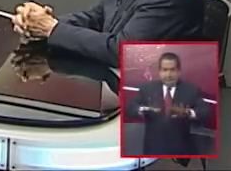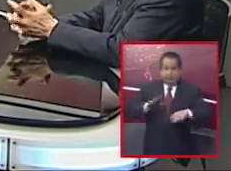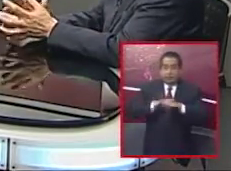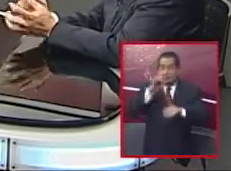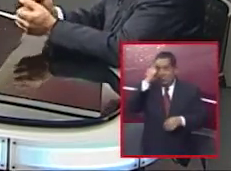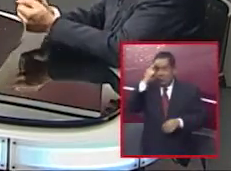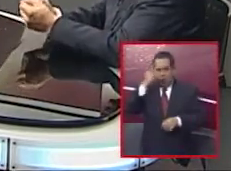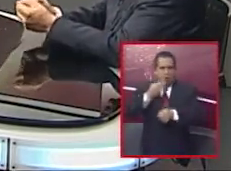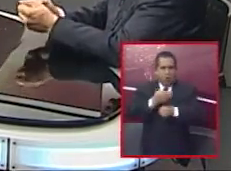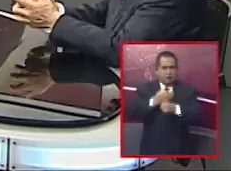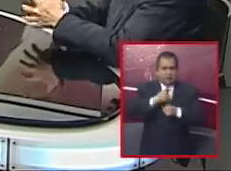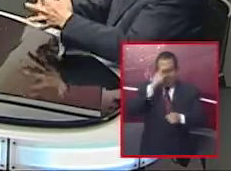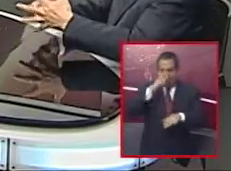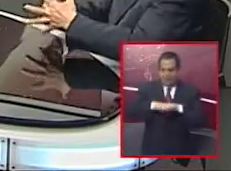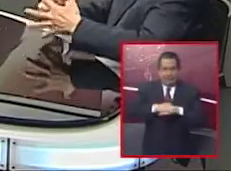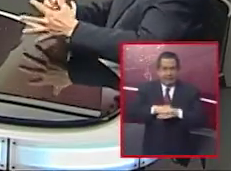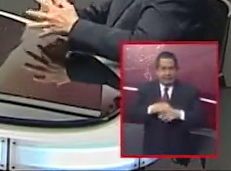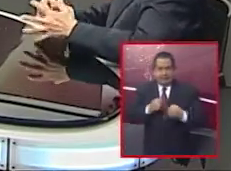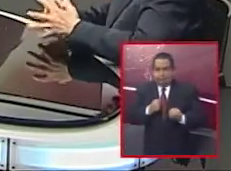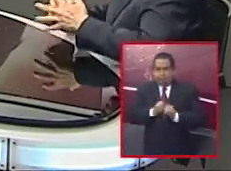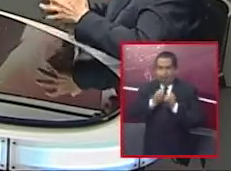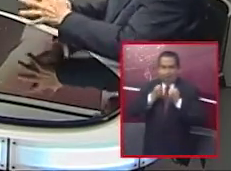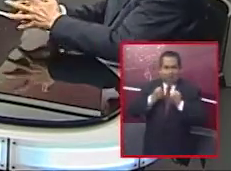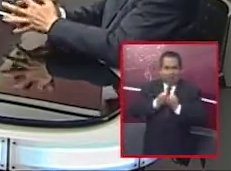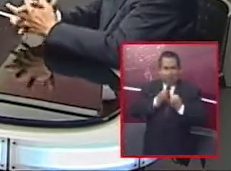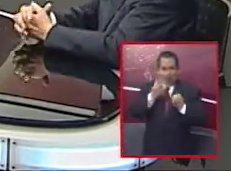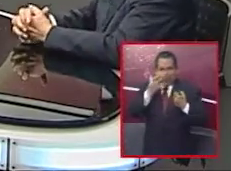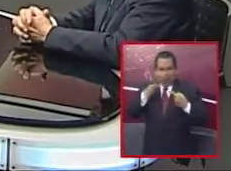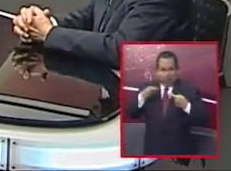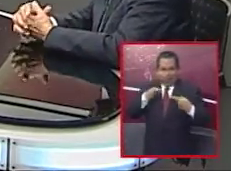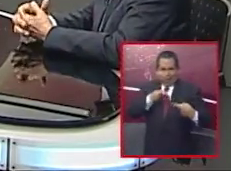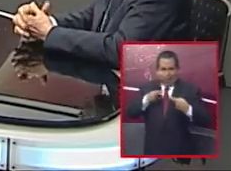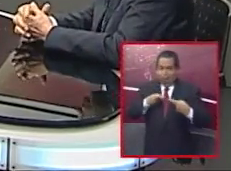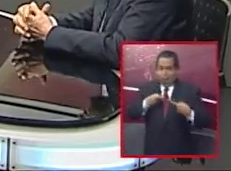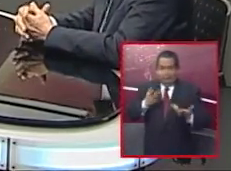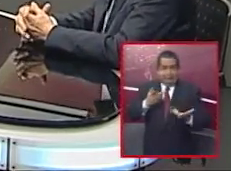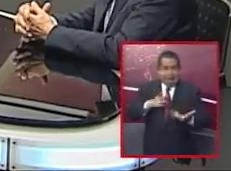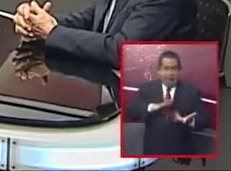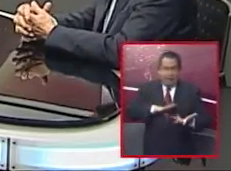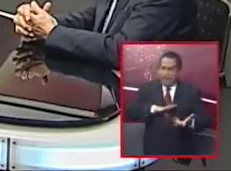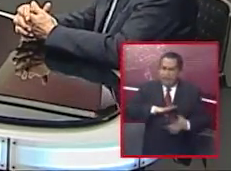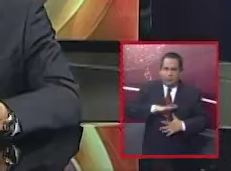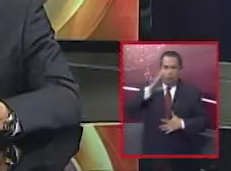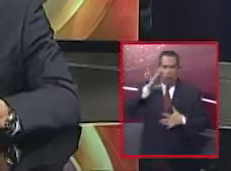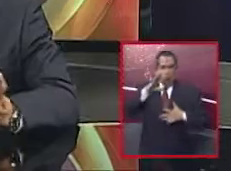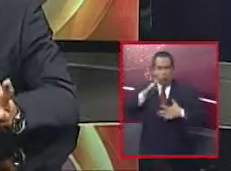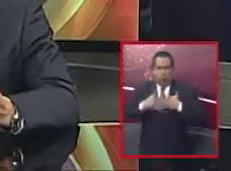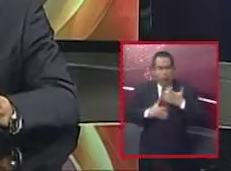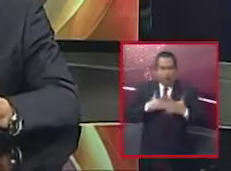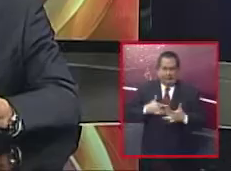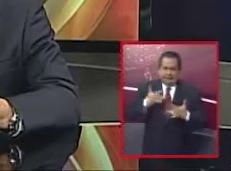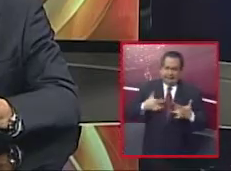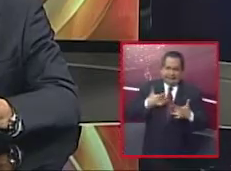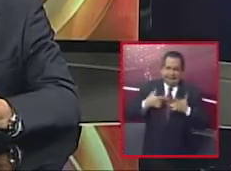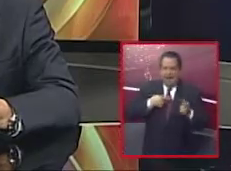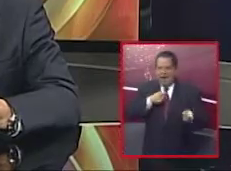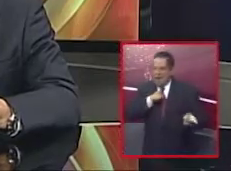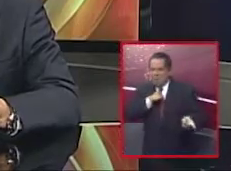recordabas ahorita, que se ponen tensas y se desbordan las pasiones. Se desbordan las pasiones, hay